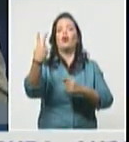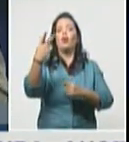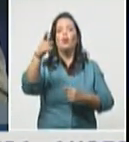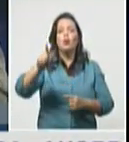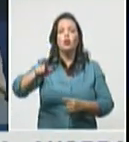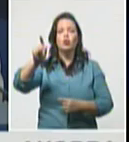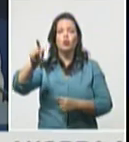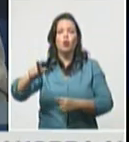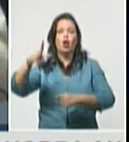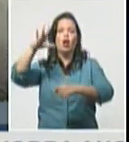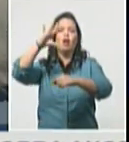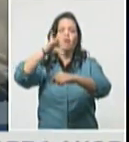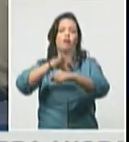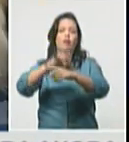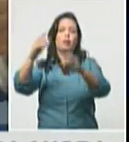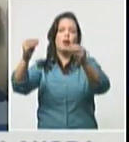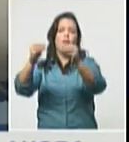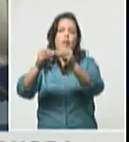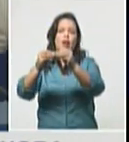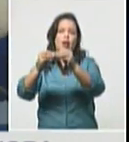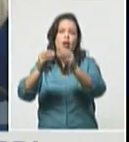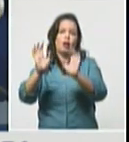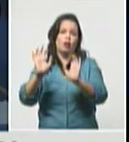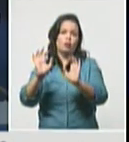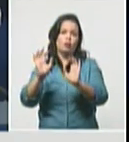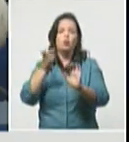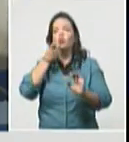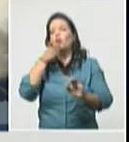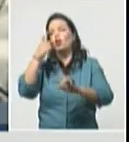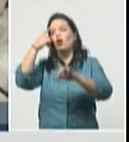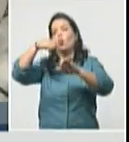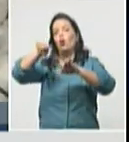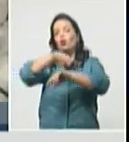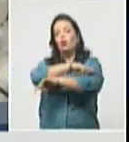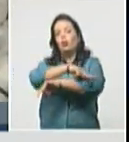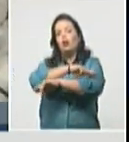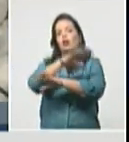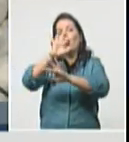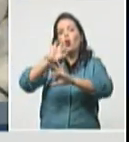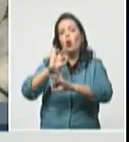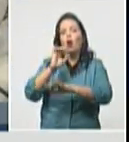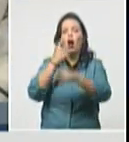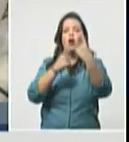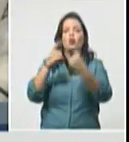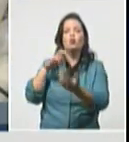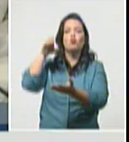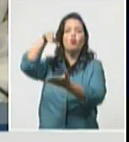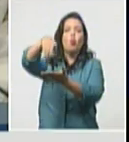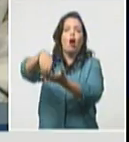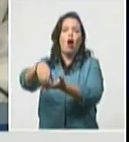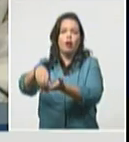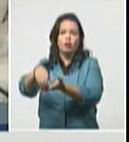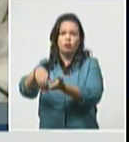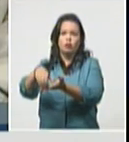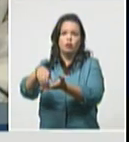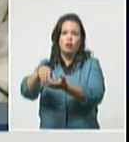algún lugar, o en el extranjero, o en algún lugar que tengamos transmisión ya